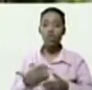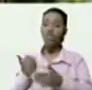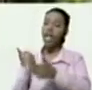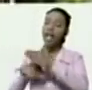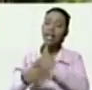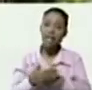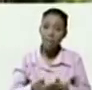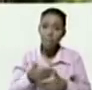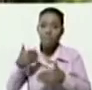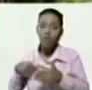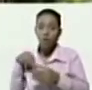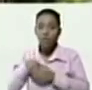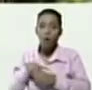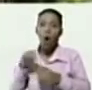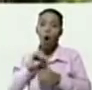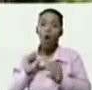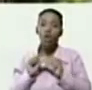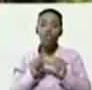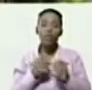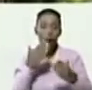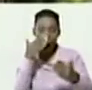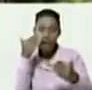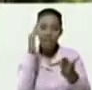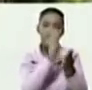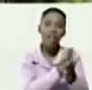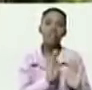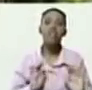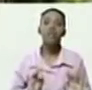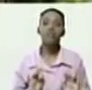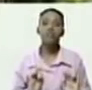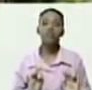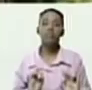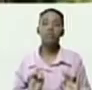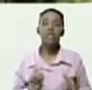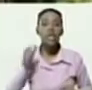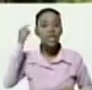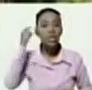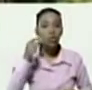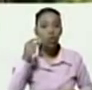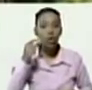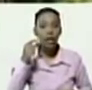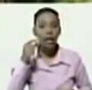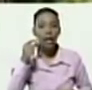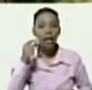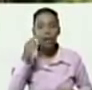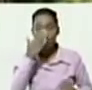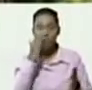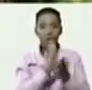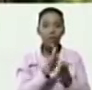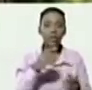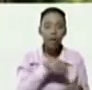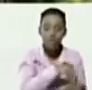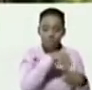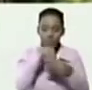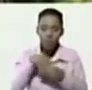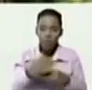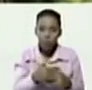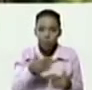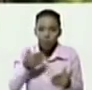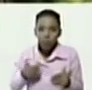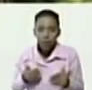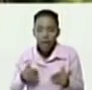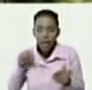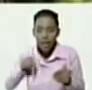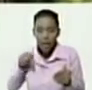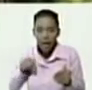retaguardia o seguir al frente. Y Sucre toma la decisión de irse a la retaguardia. Y desde la